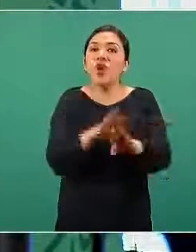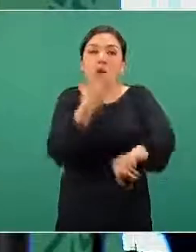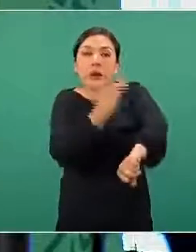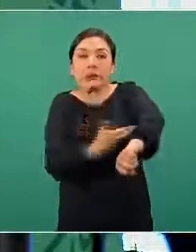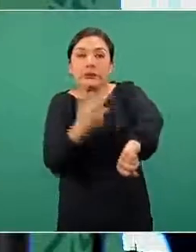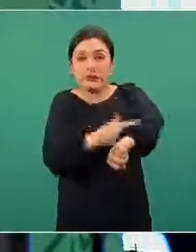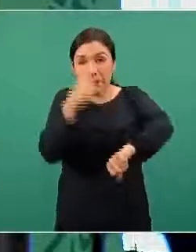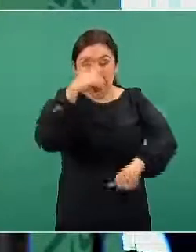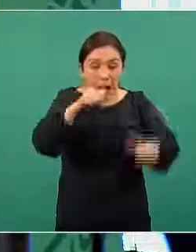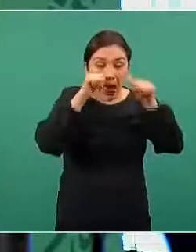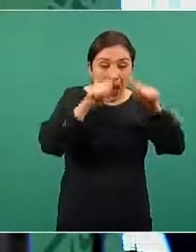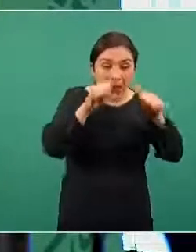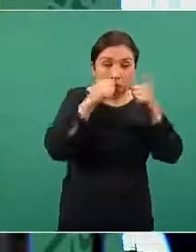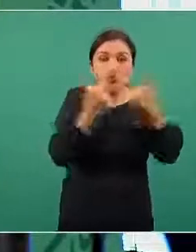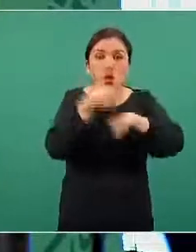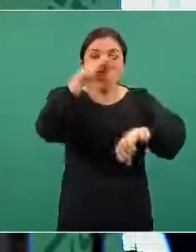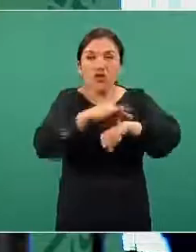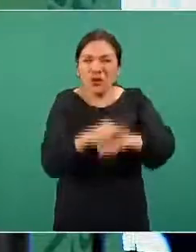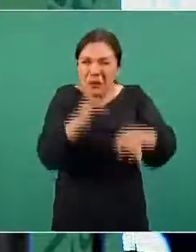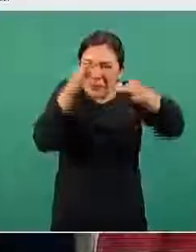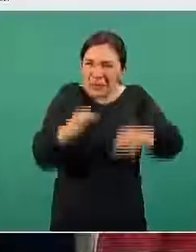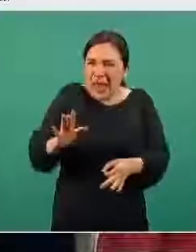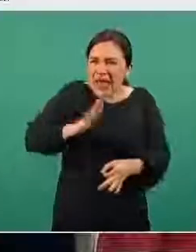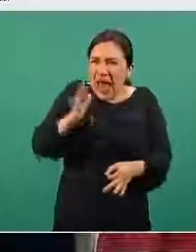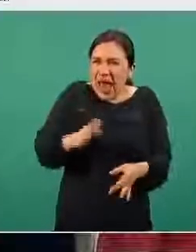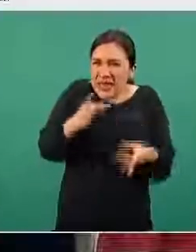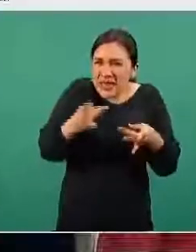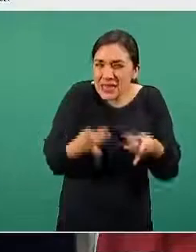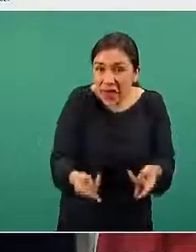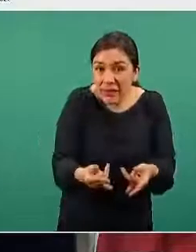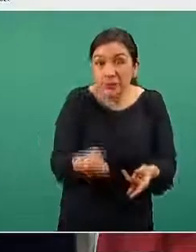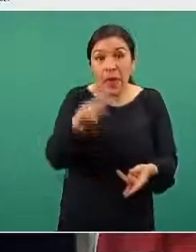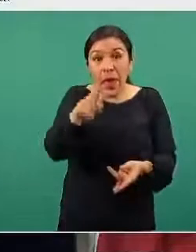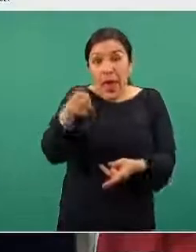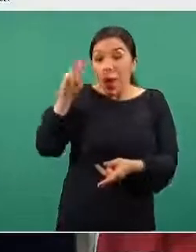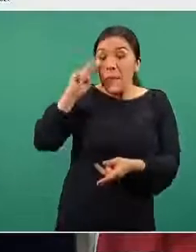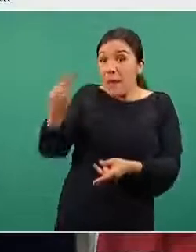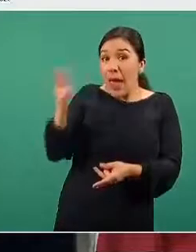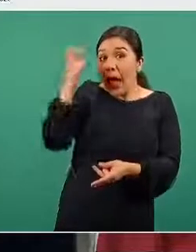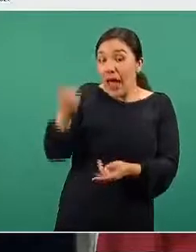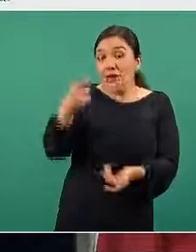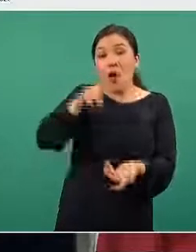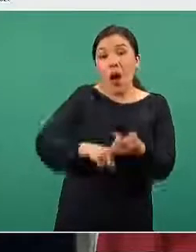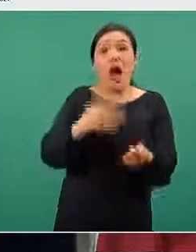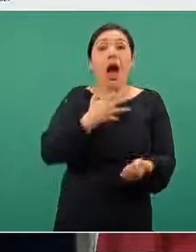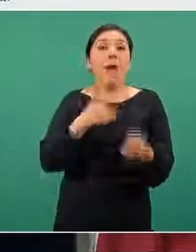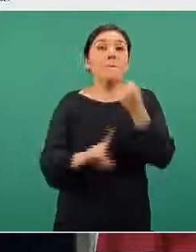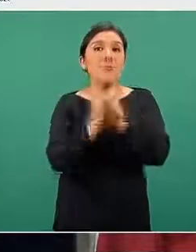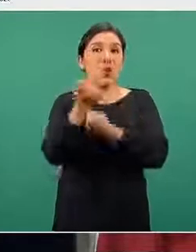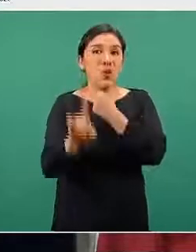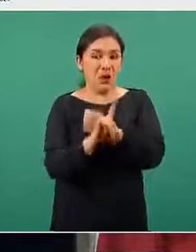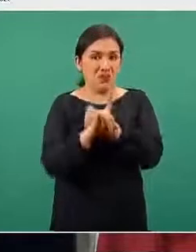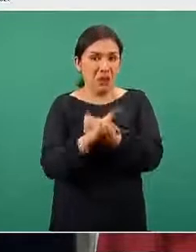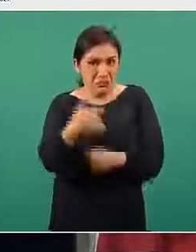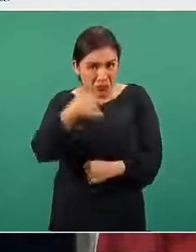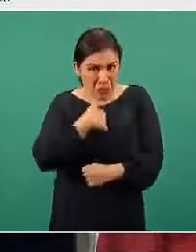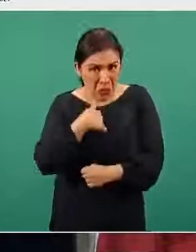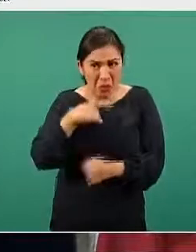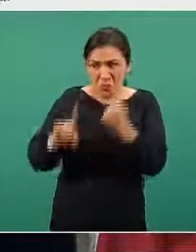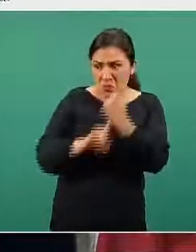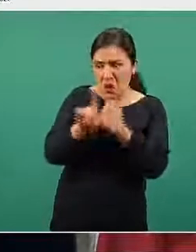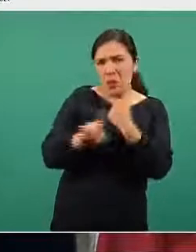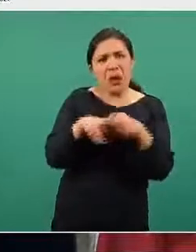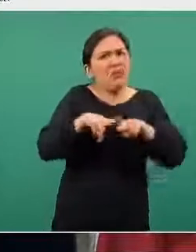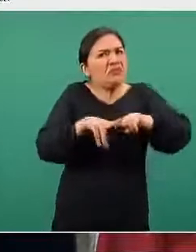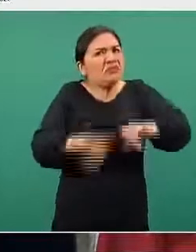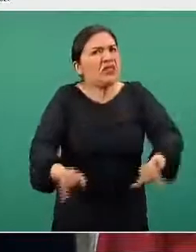de atención médica de calidad. Esto equivale a crisis. Nosotros en ningún momento tuvimos